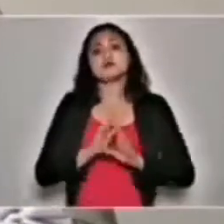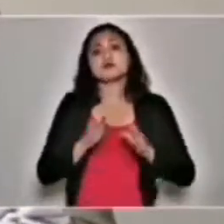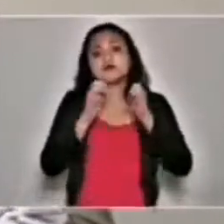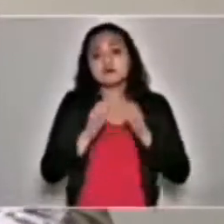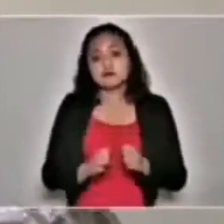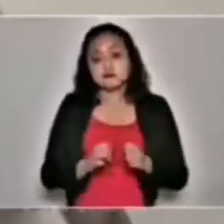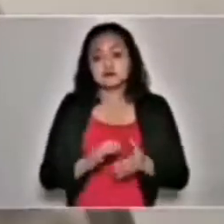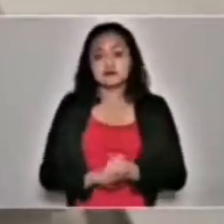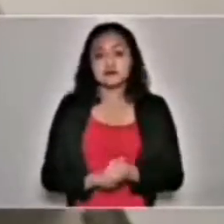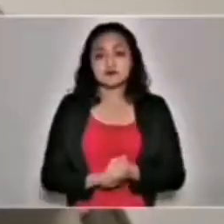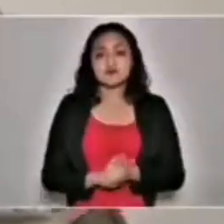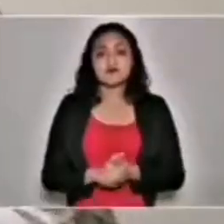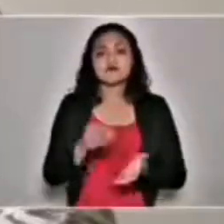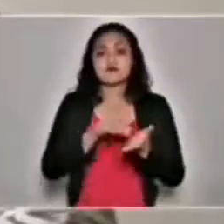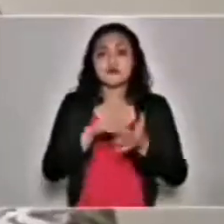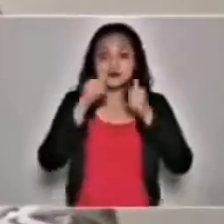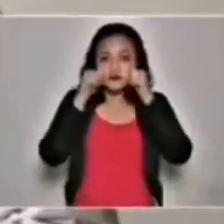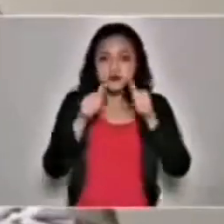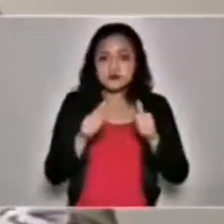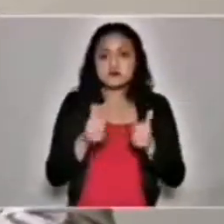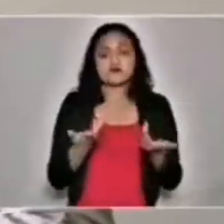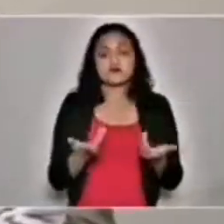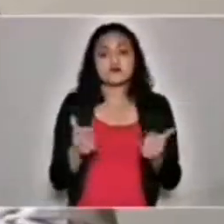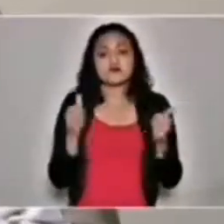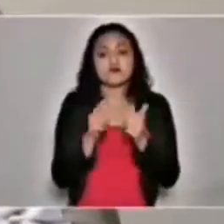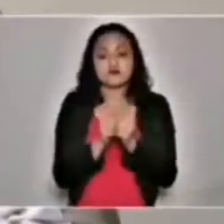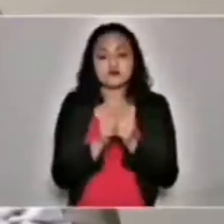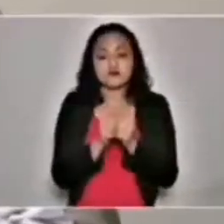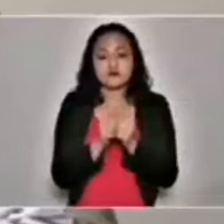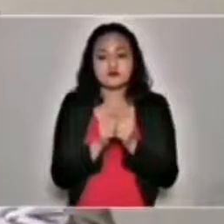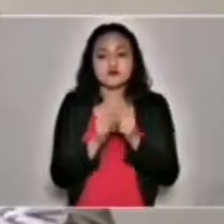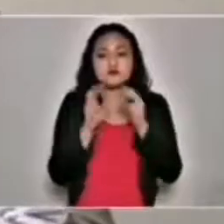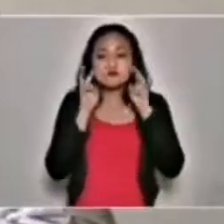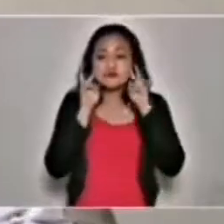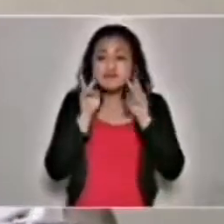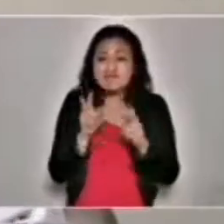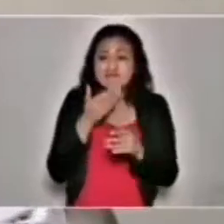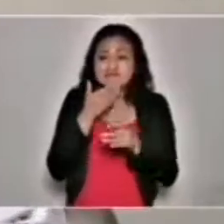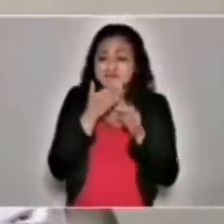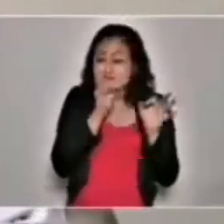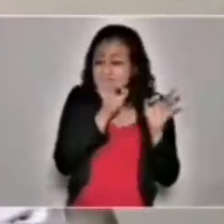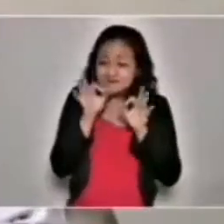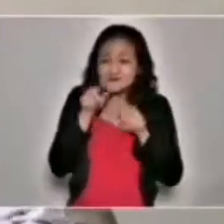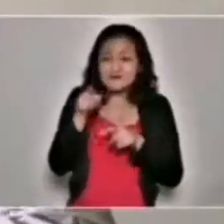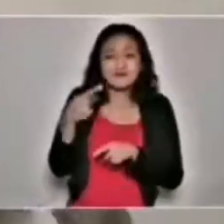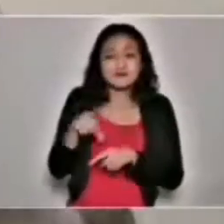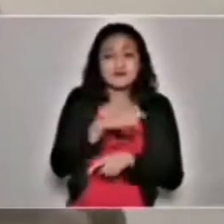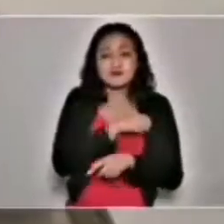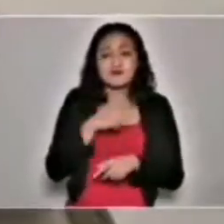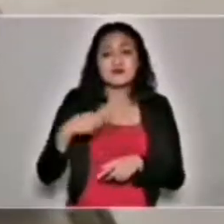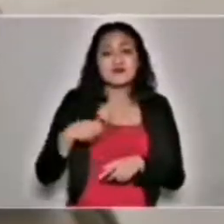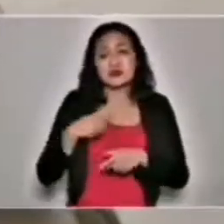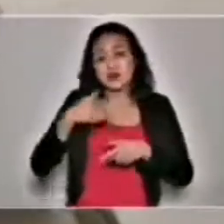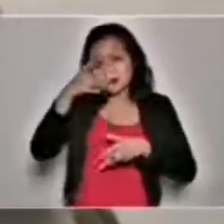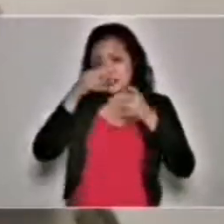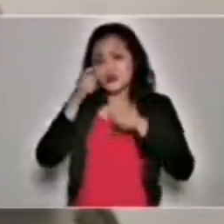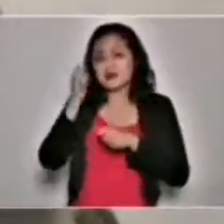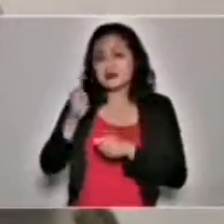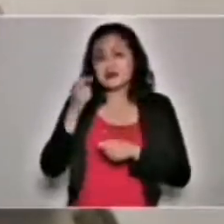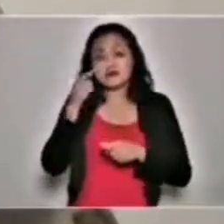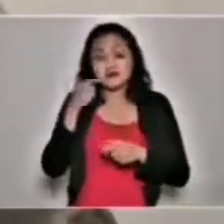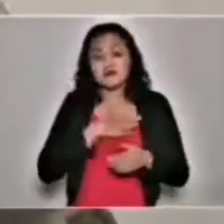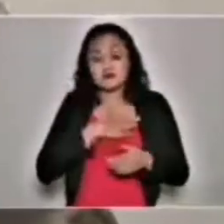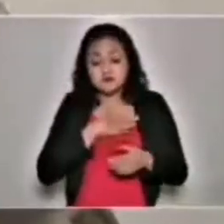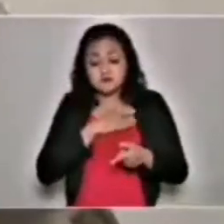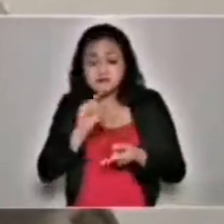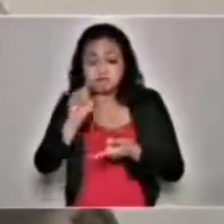esté pendiente con los ojos ahí pegaditos. Tenemos la obligación de enseñarles el